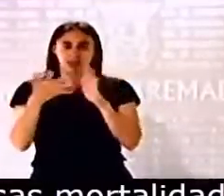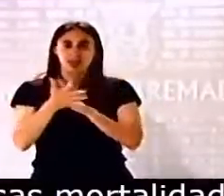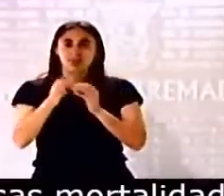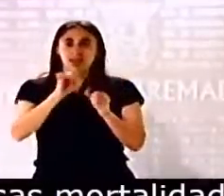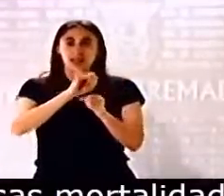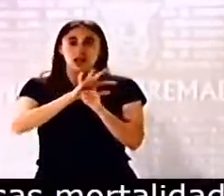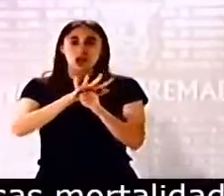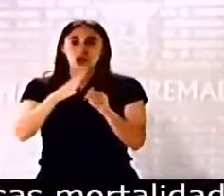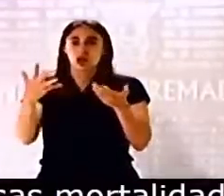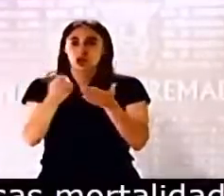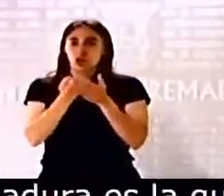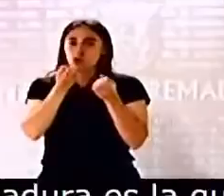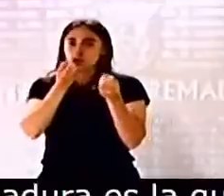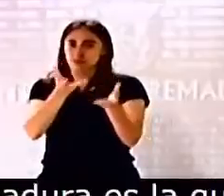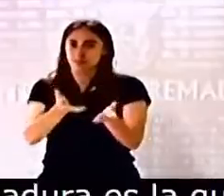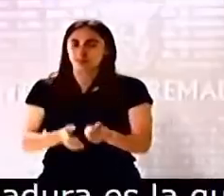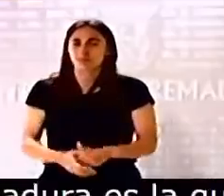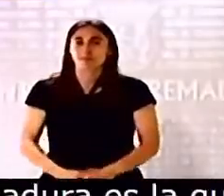¿Alguna pregunta más?